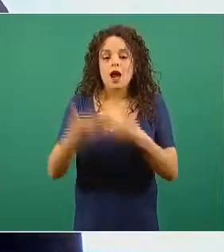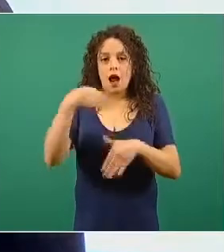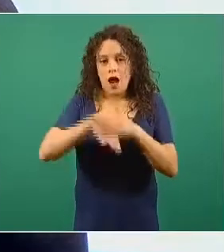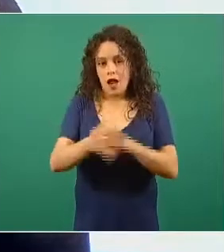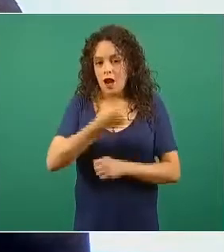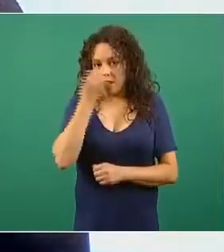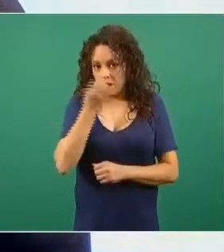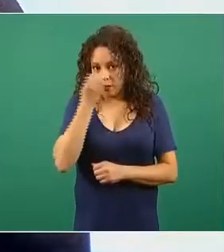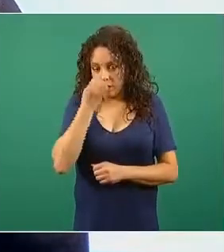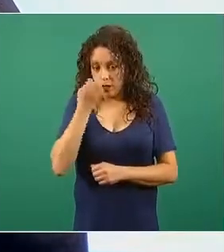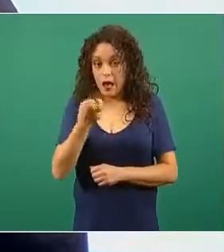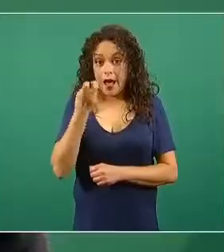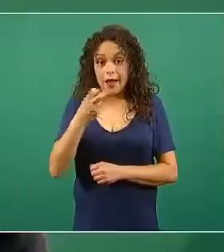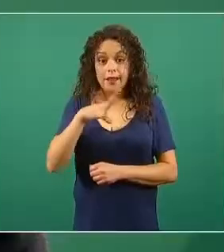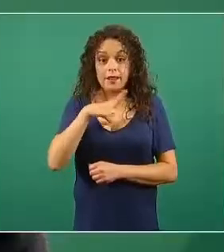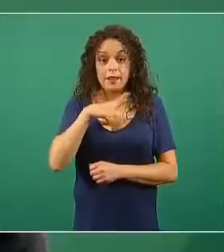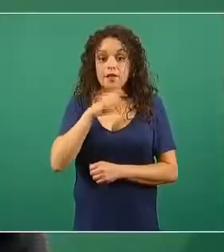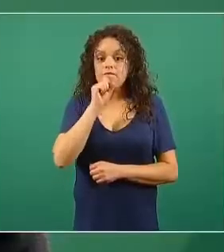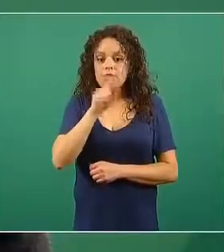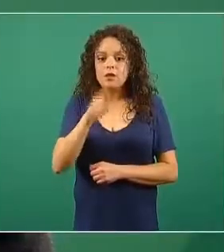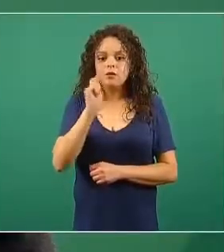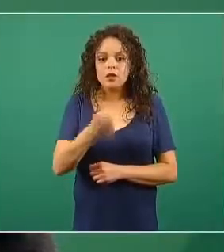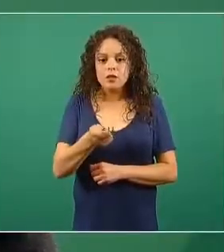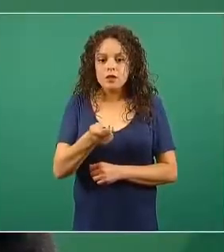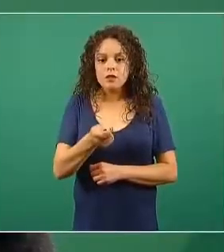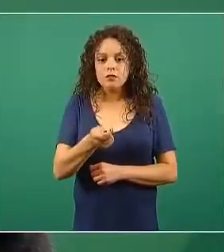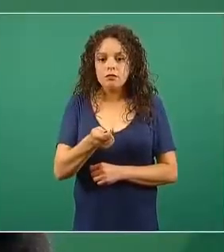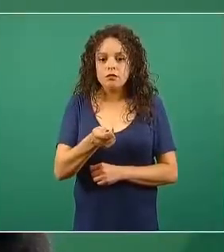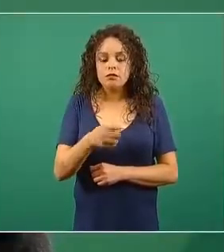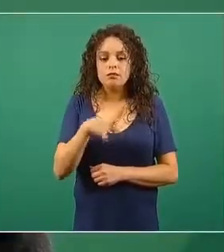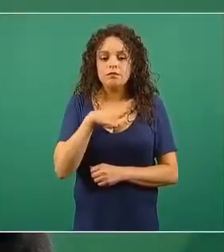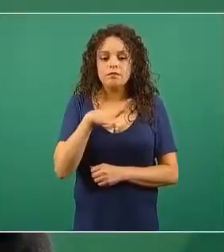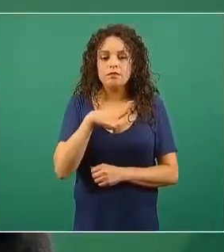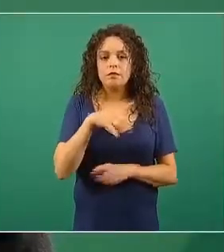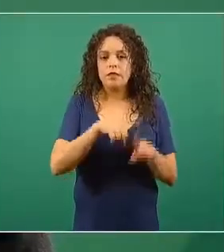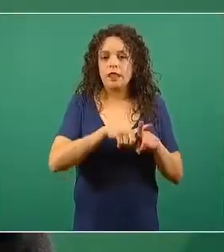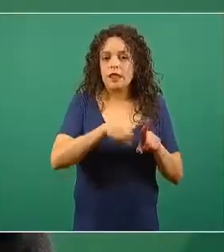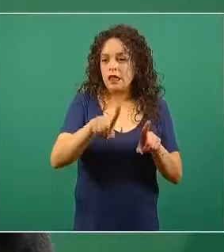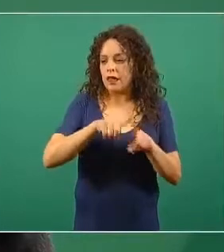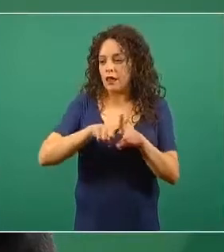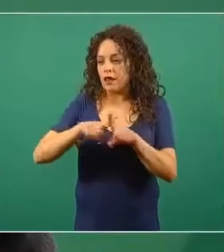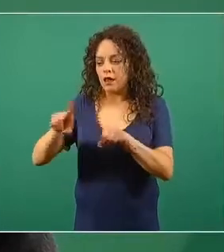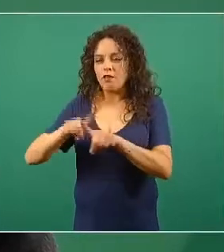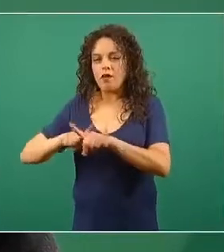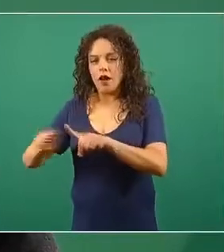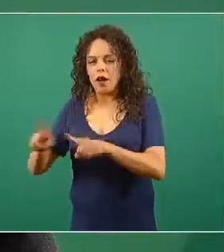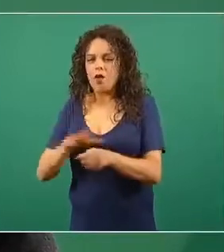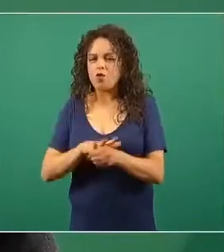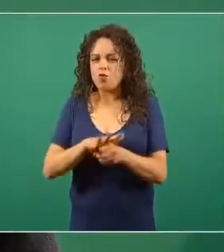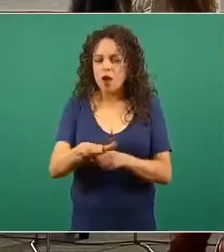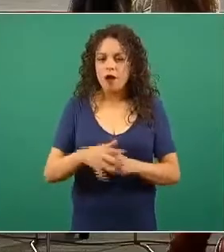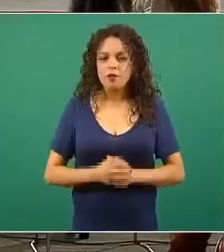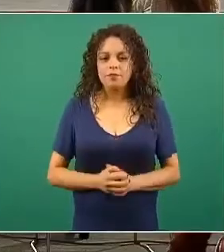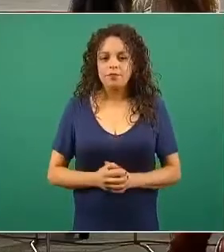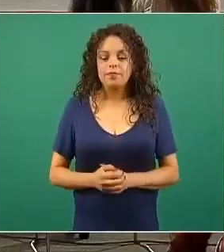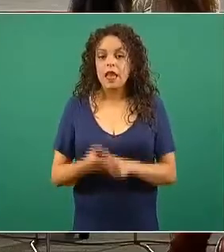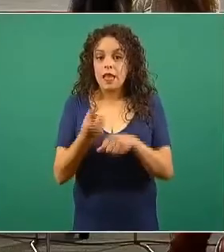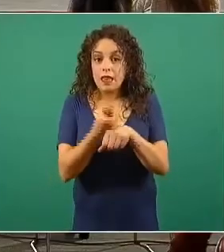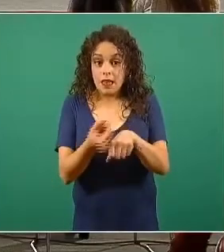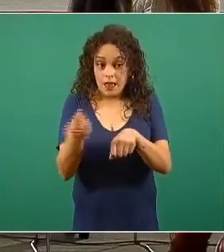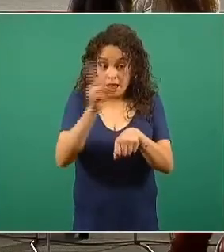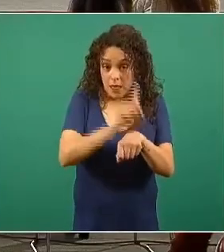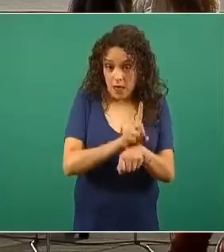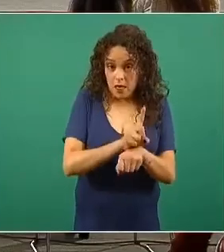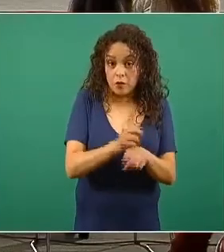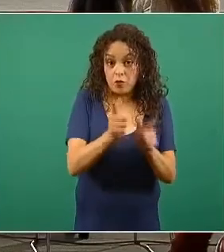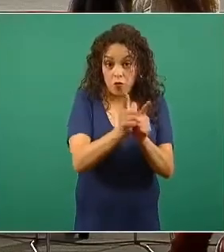clases, y esto incluye en su momento la diferenciación, por ejemplo, de días, en donde en algunos días acuden